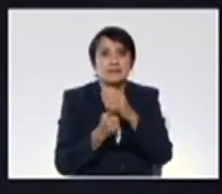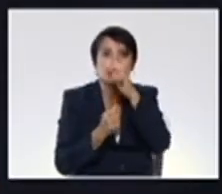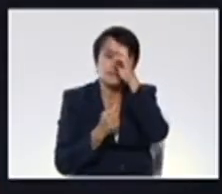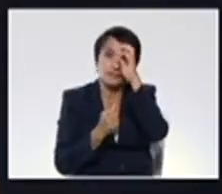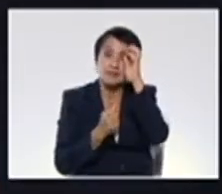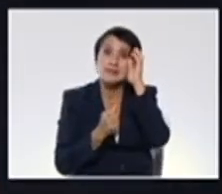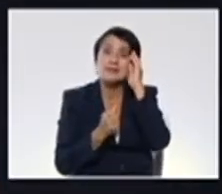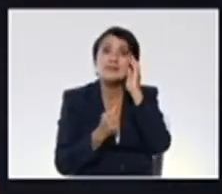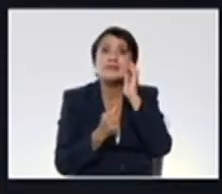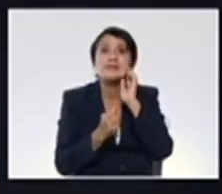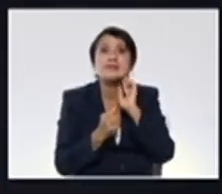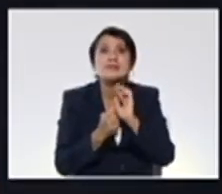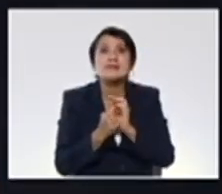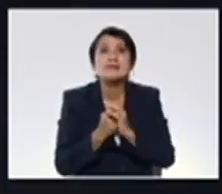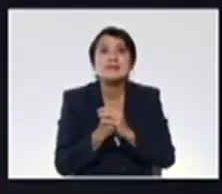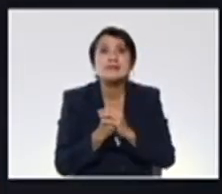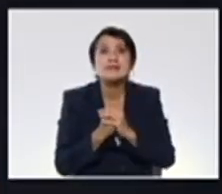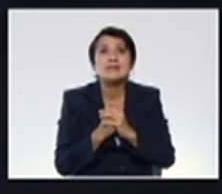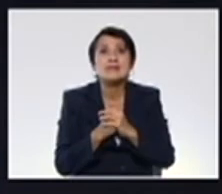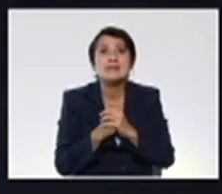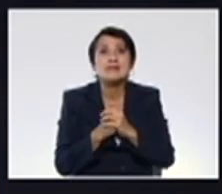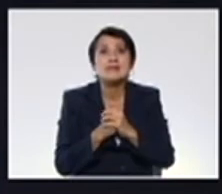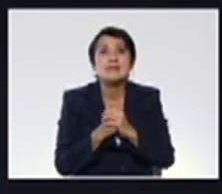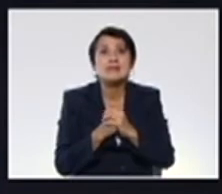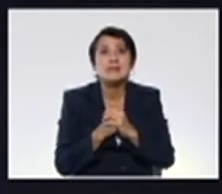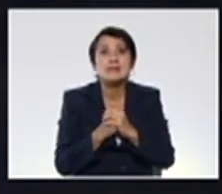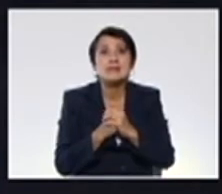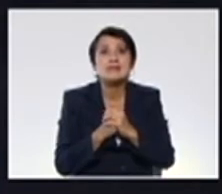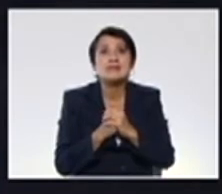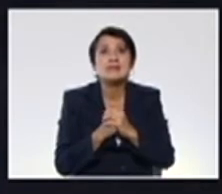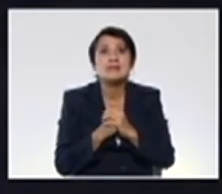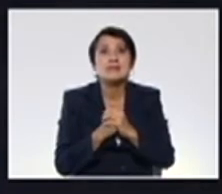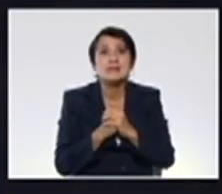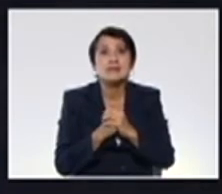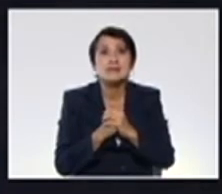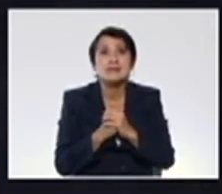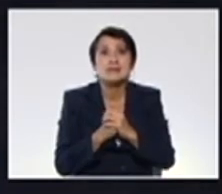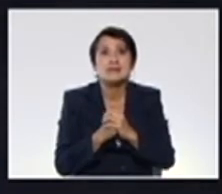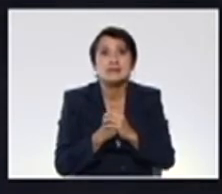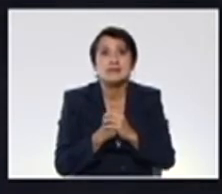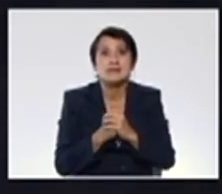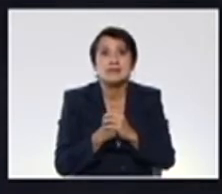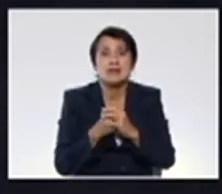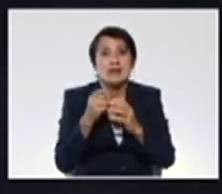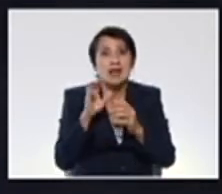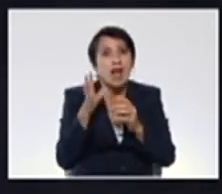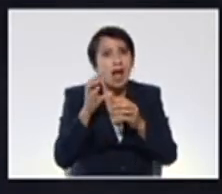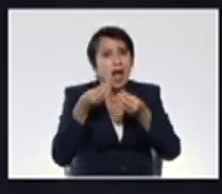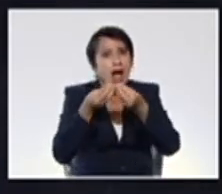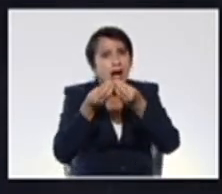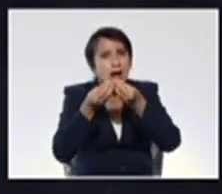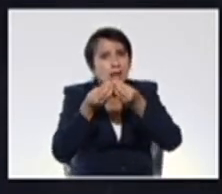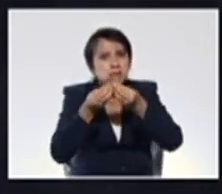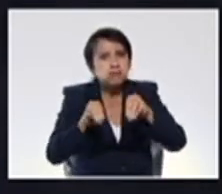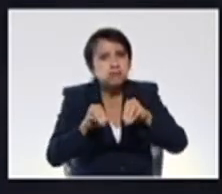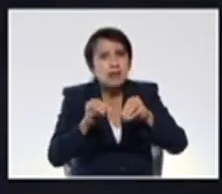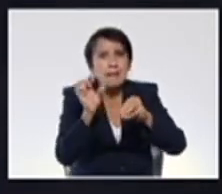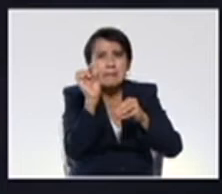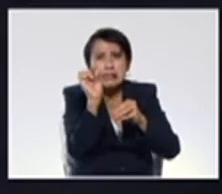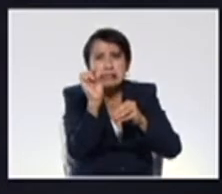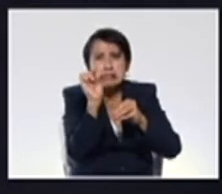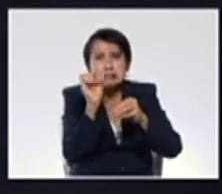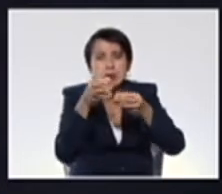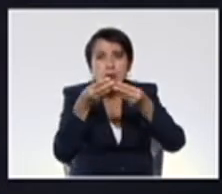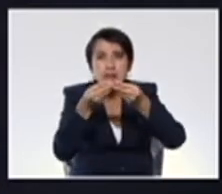Ustedes me avisan y yo se los dejo de tamaño para que lo puedan ver. Entonces, de este tamaño más o menos es que ustedes van a necesitar que